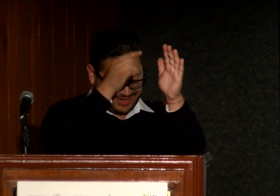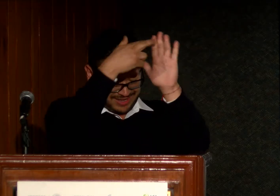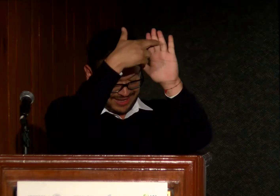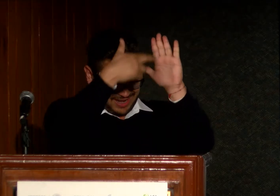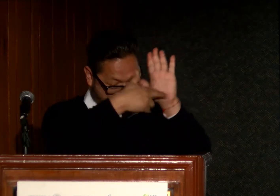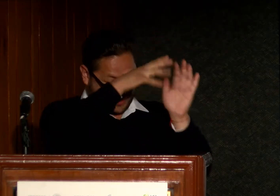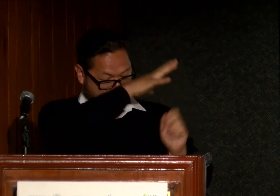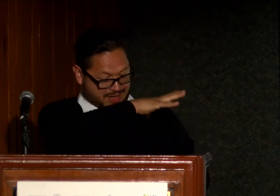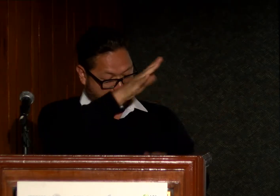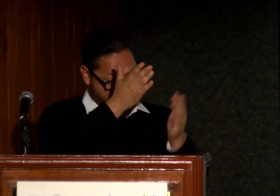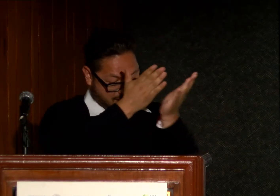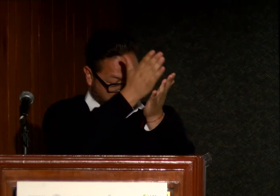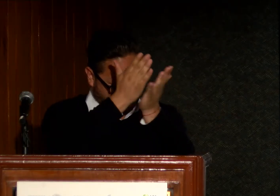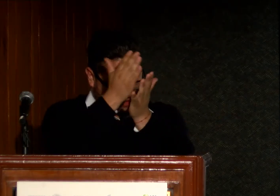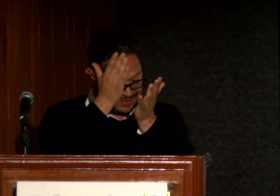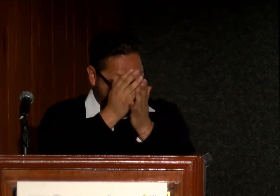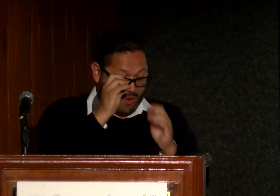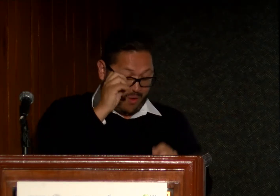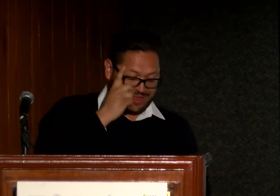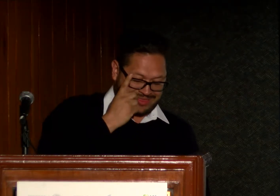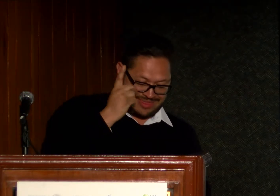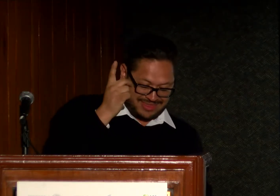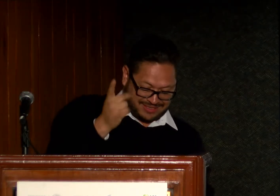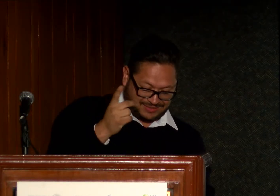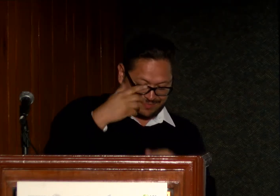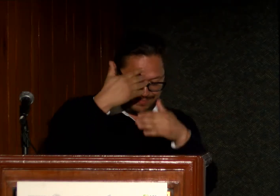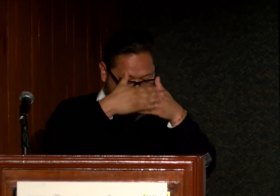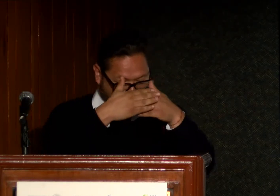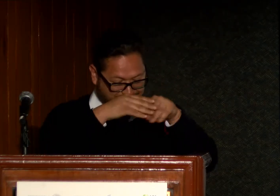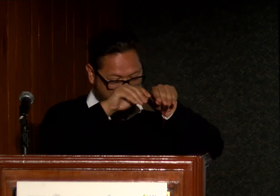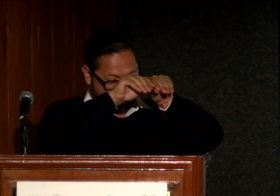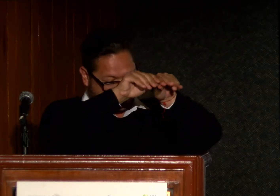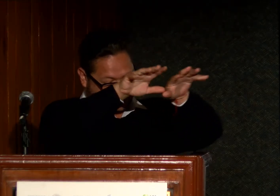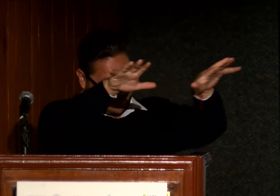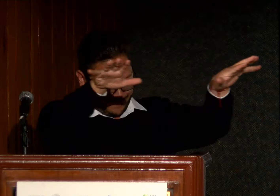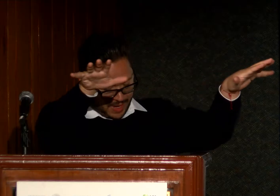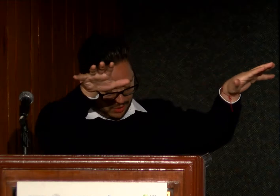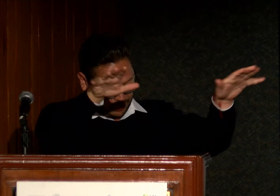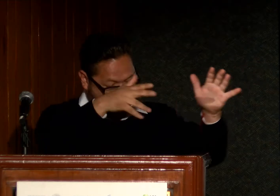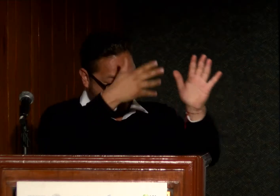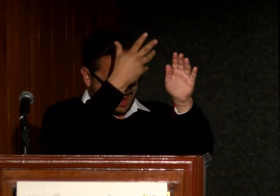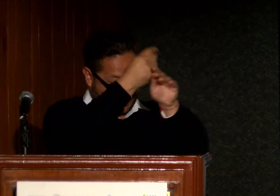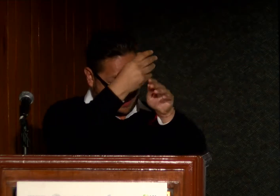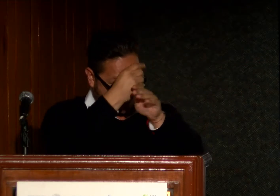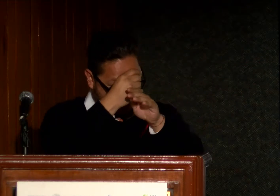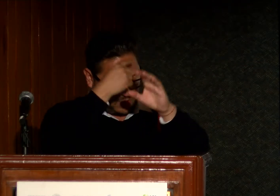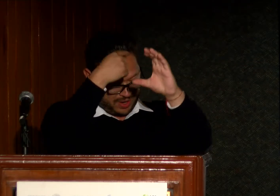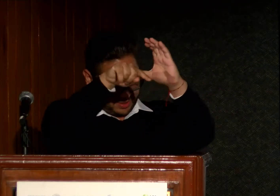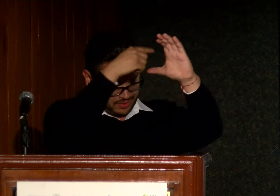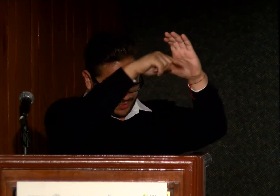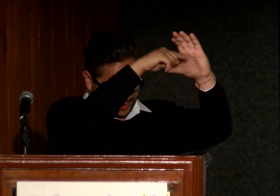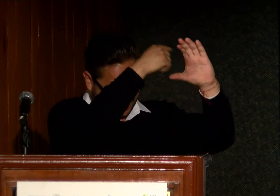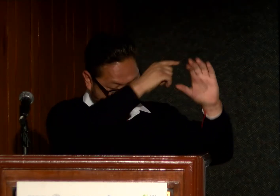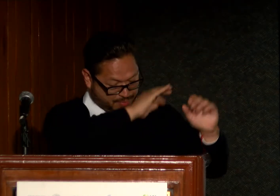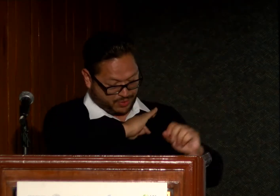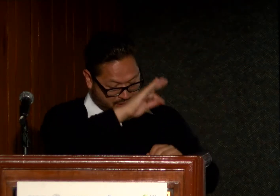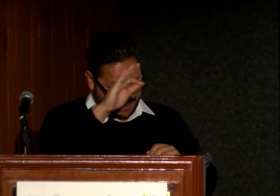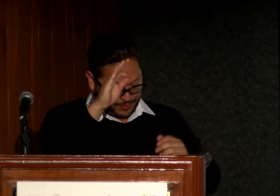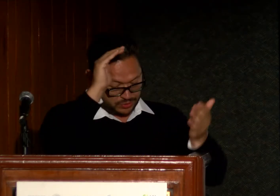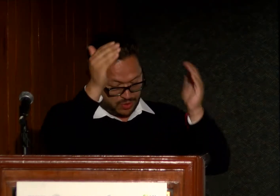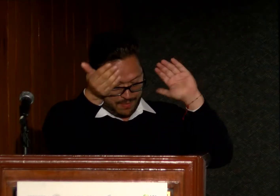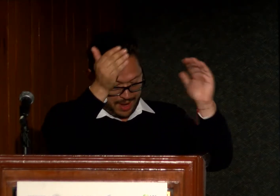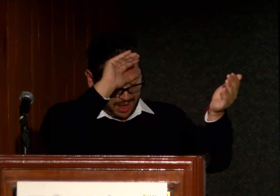Video en el que se invitaba a participar a la consulta pública, del anteproyecto de los